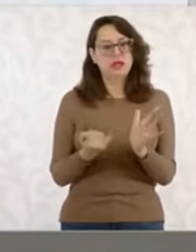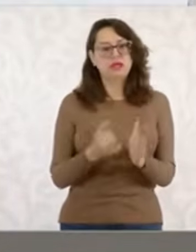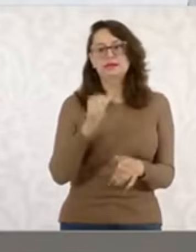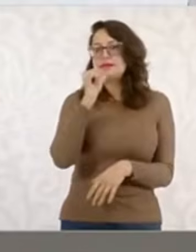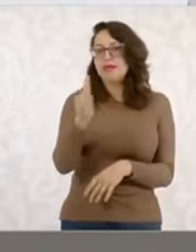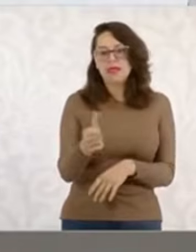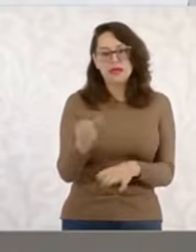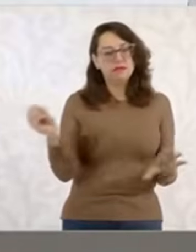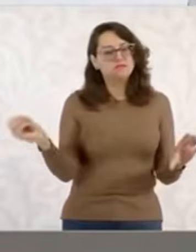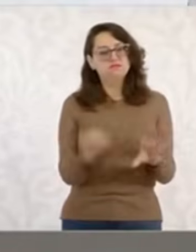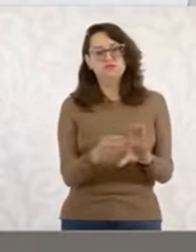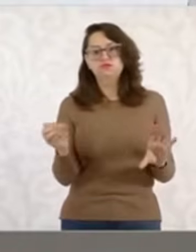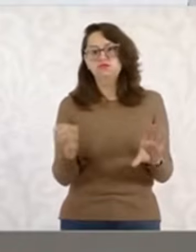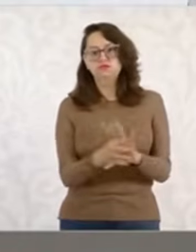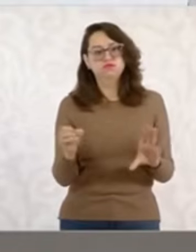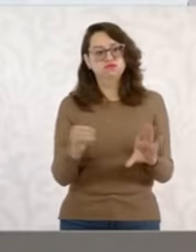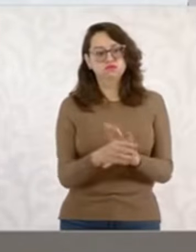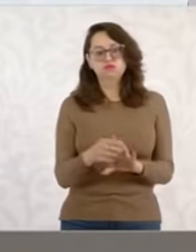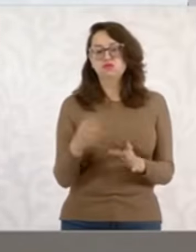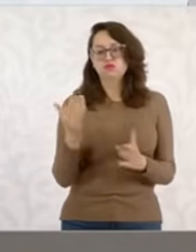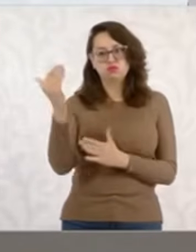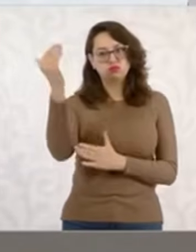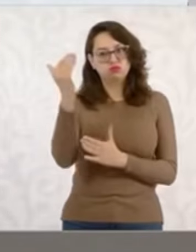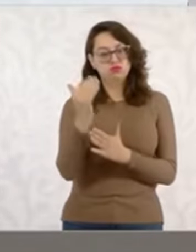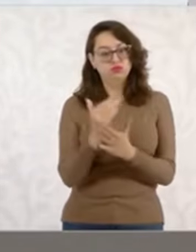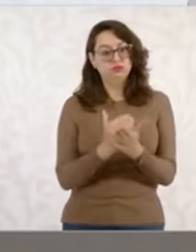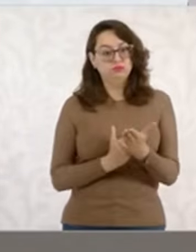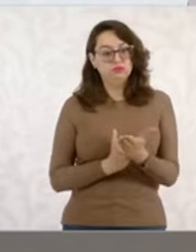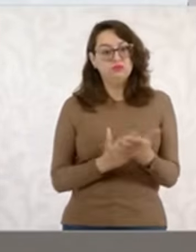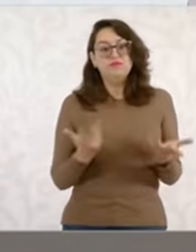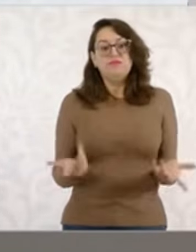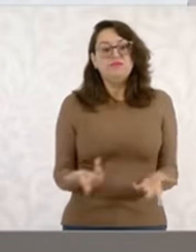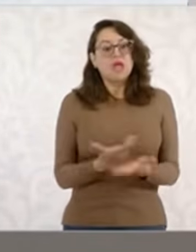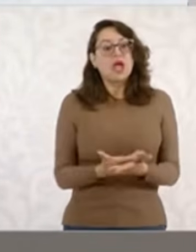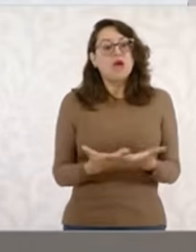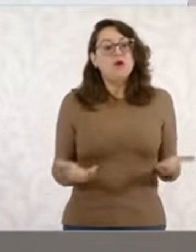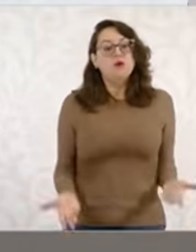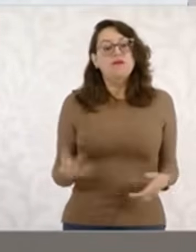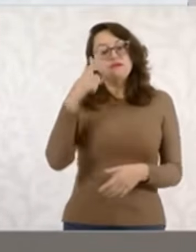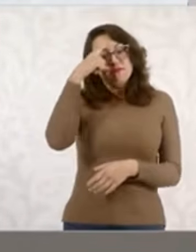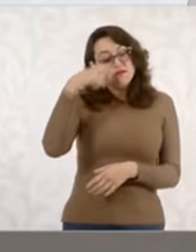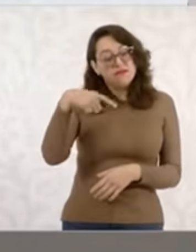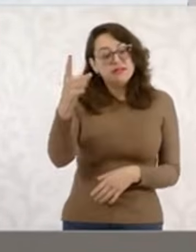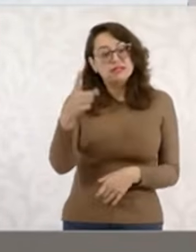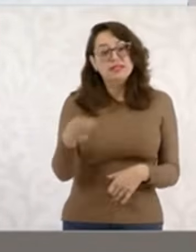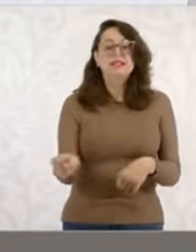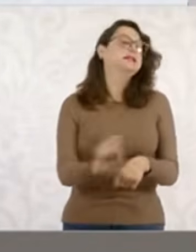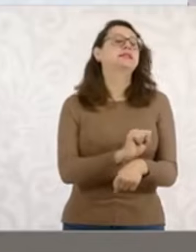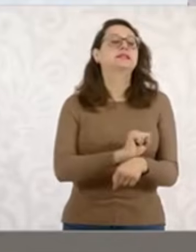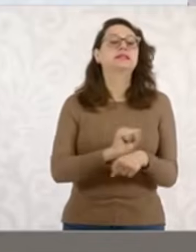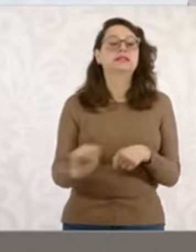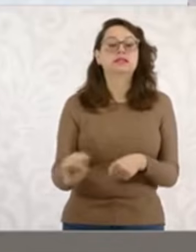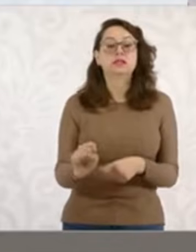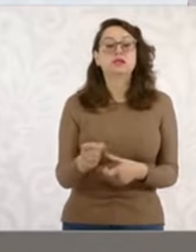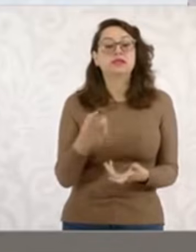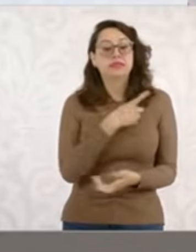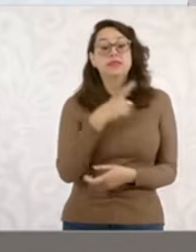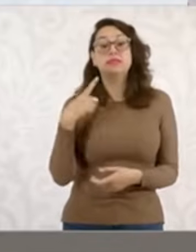y eso los beneficia porque les va bajando su saldo. Entonces es muy sencillo, lo único que necesitan es ir al